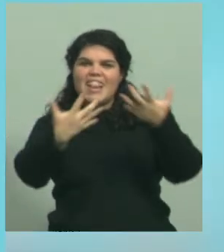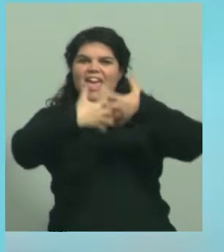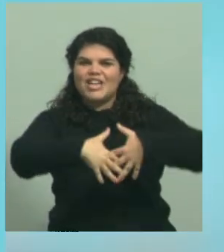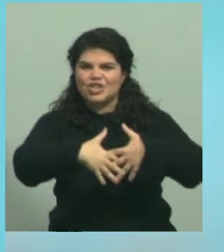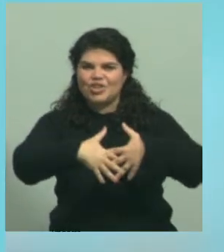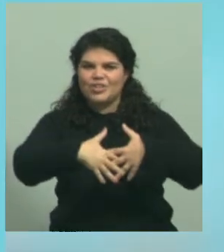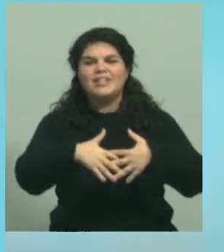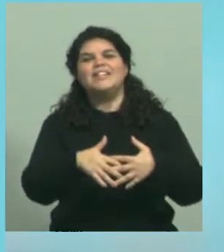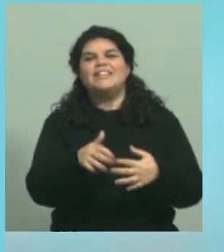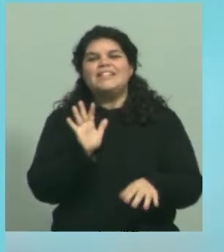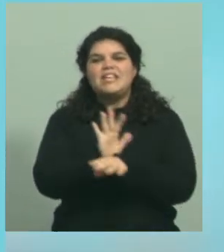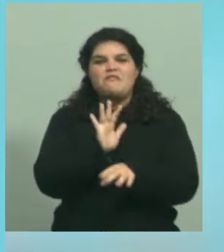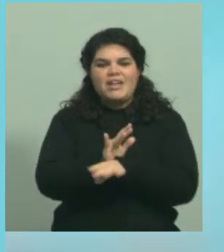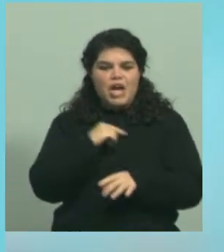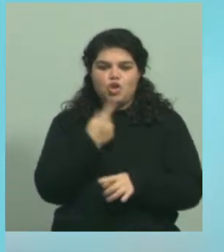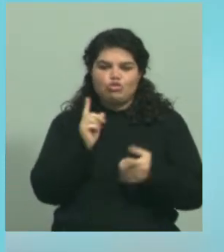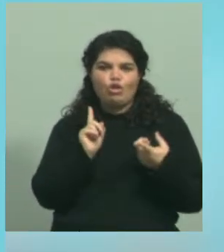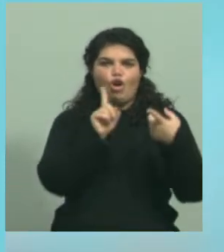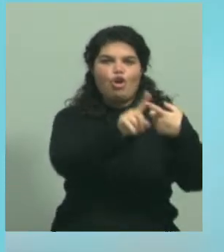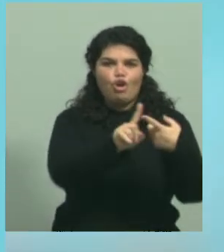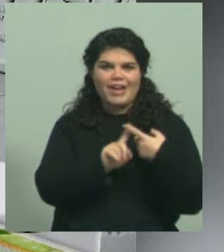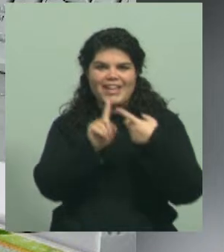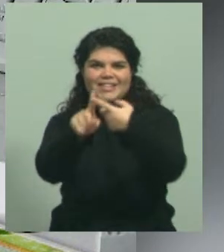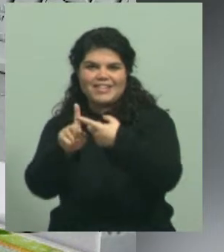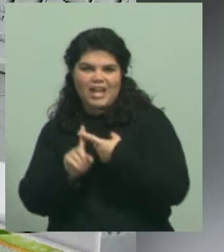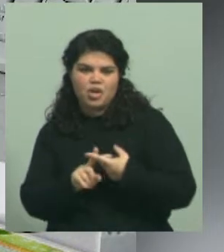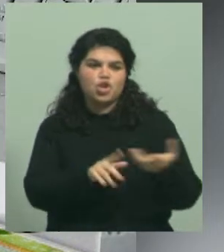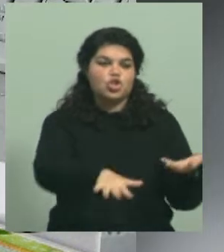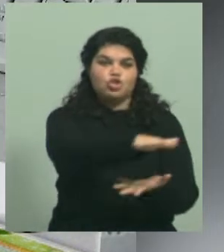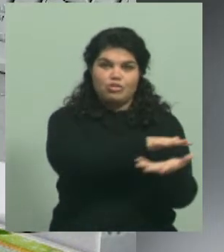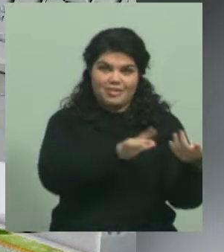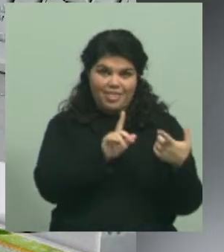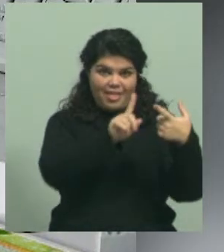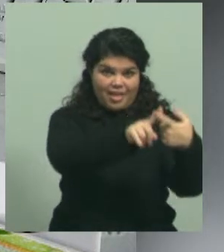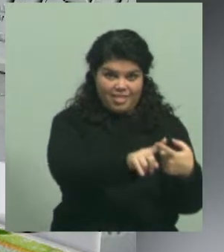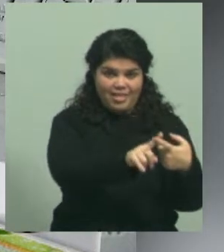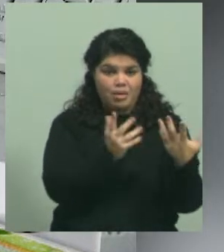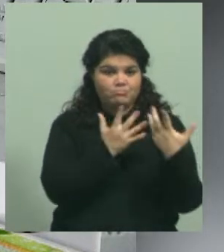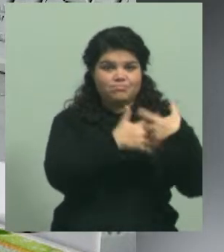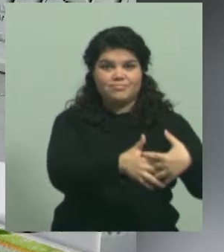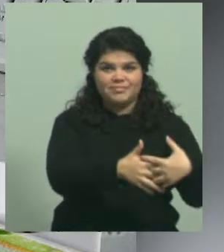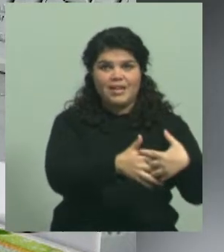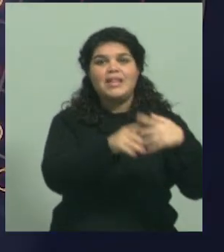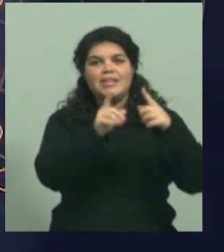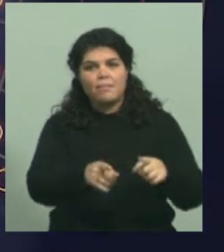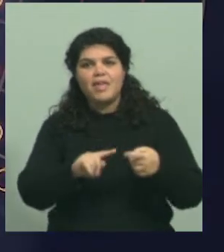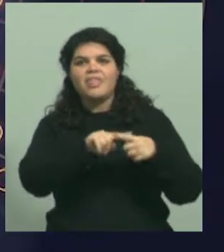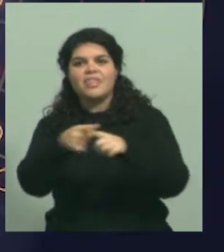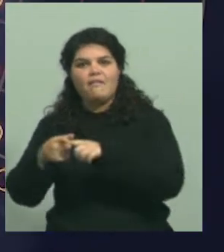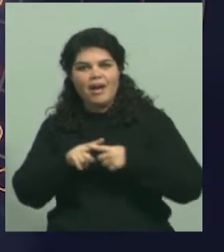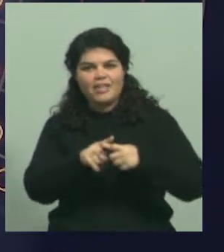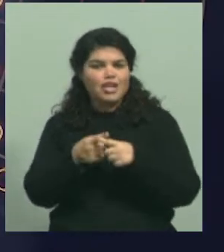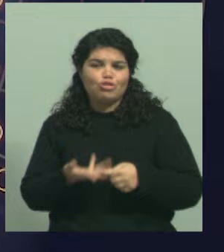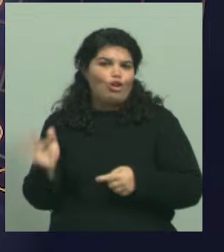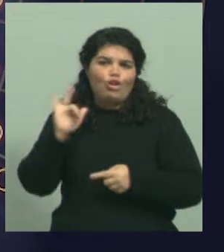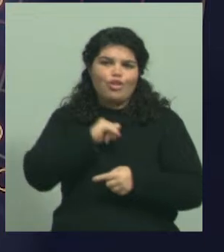pensándolo de distintas formas, ¿no? Conectar con la sociedad, conectar un debate que por ahí lo tenemos nosotros en nuestro día a día,